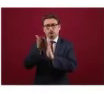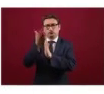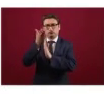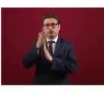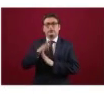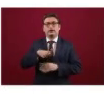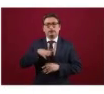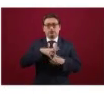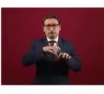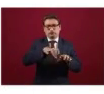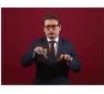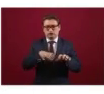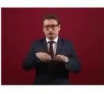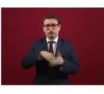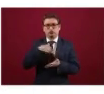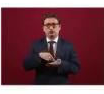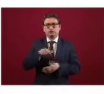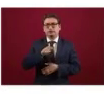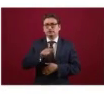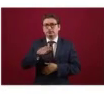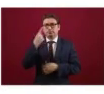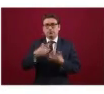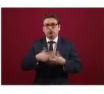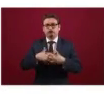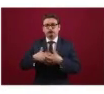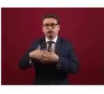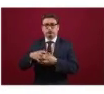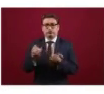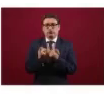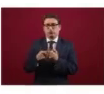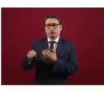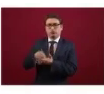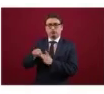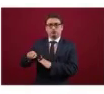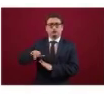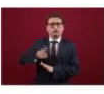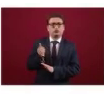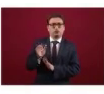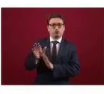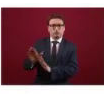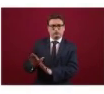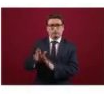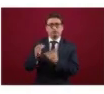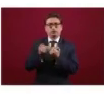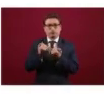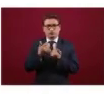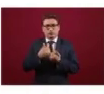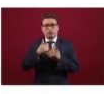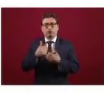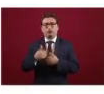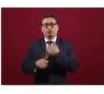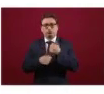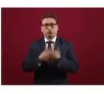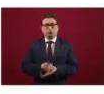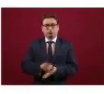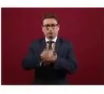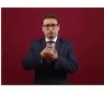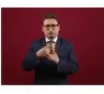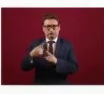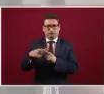de proceso, va a tener almacenamiento y la integración de servicios auxiliares. En su